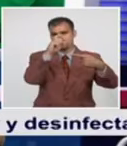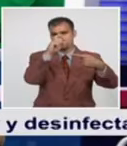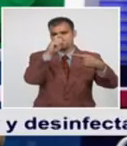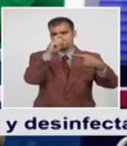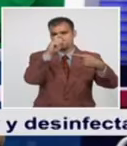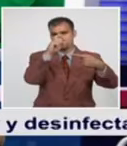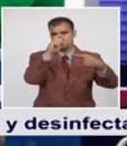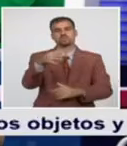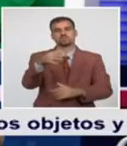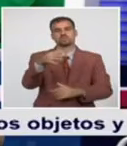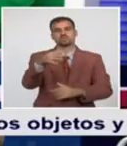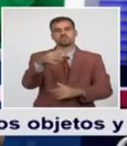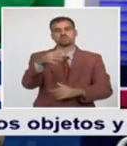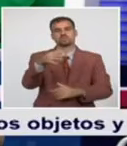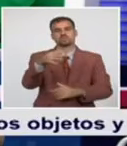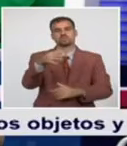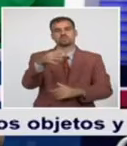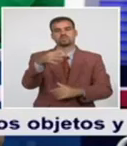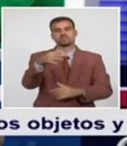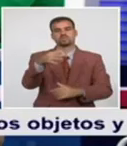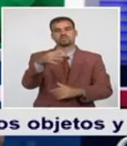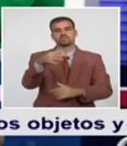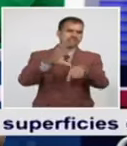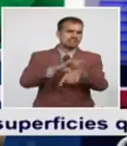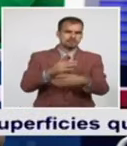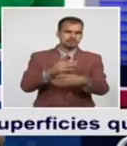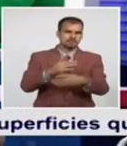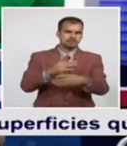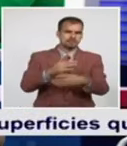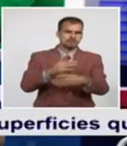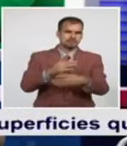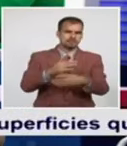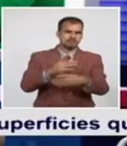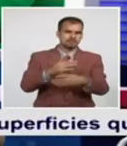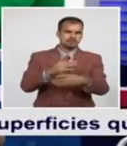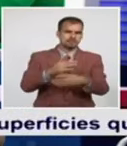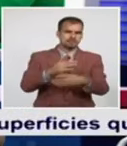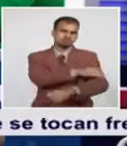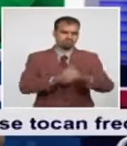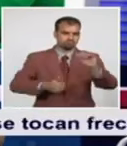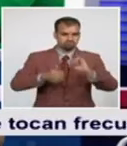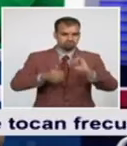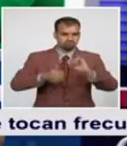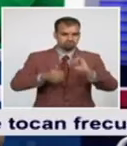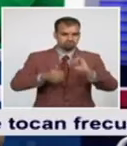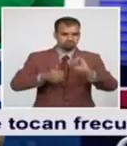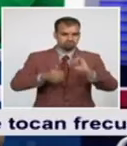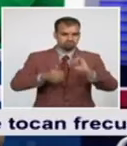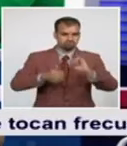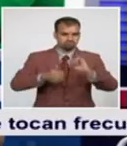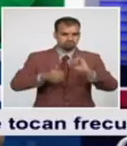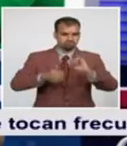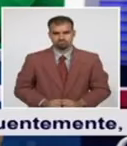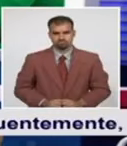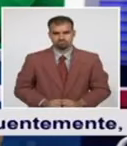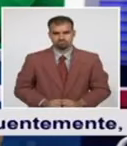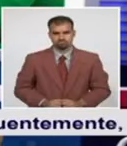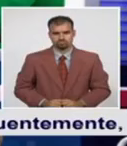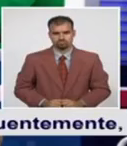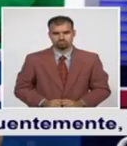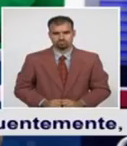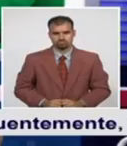octubre, con antecedentes de diabetes mellitus e hipertensión arterial. una mujer de 86